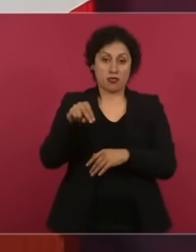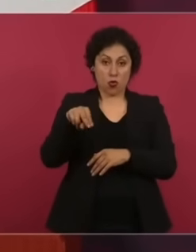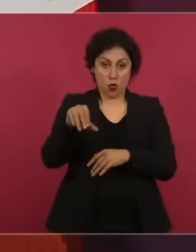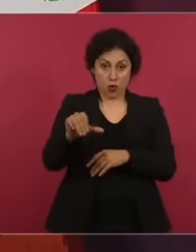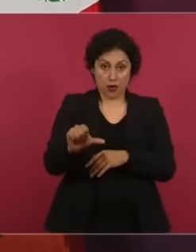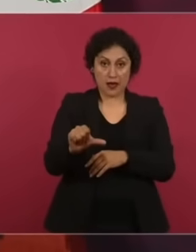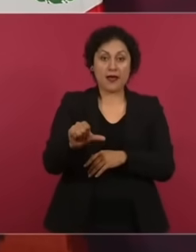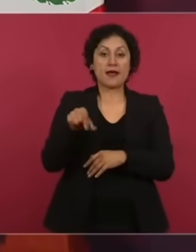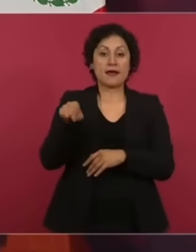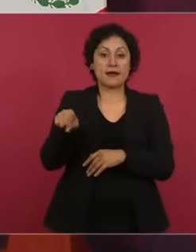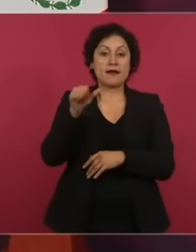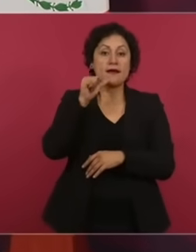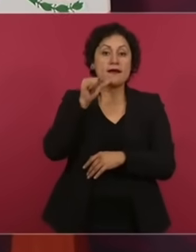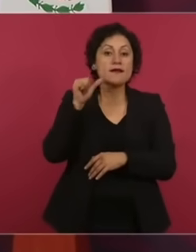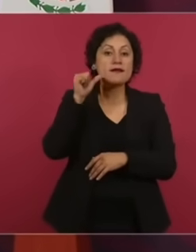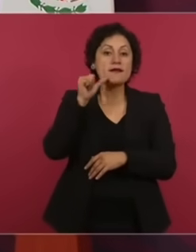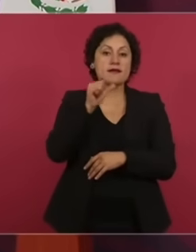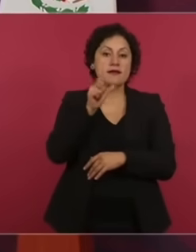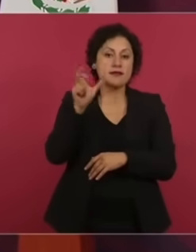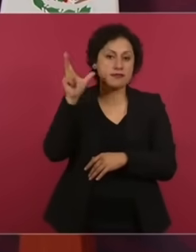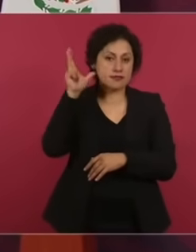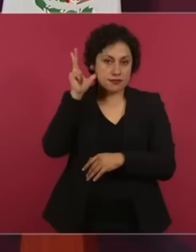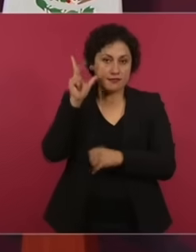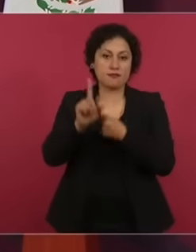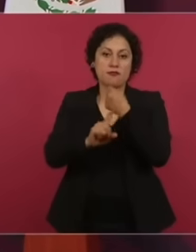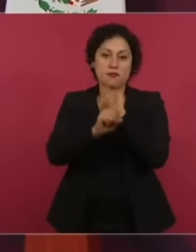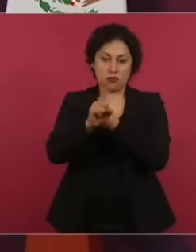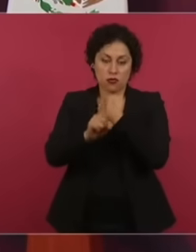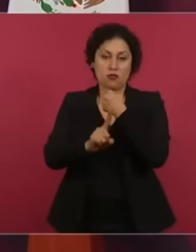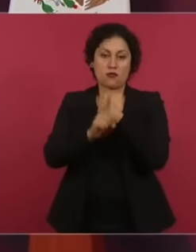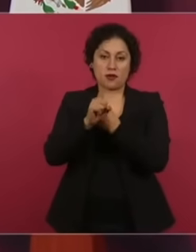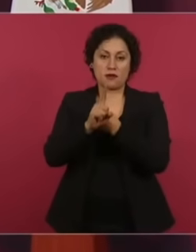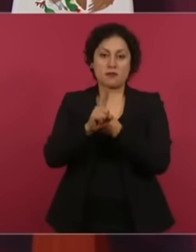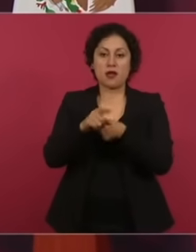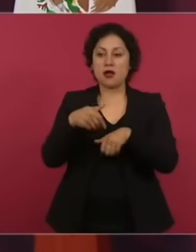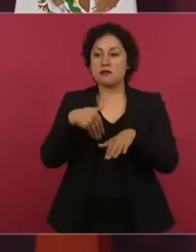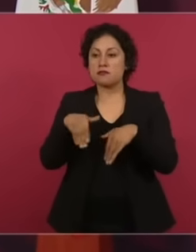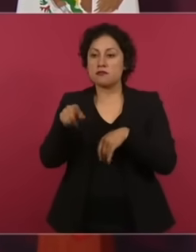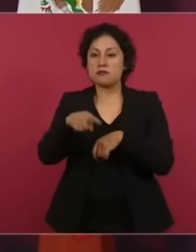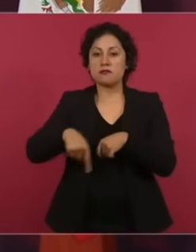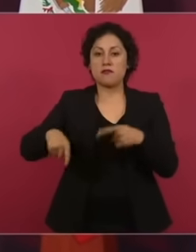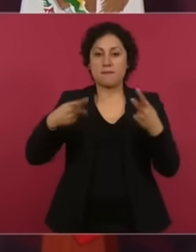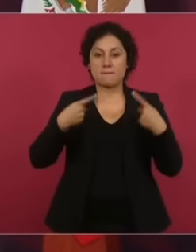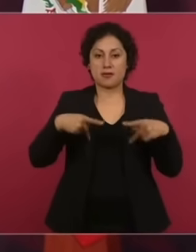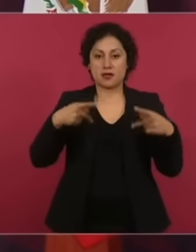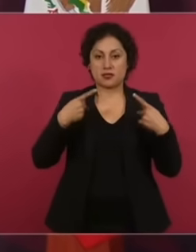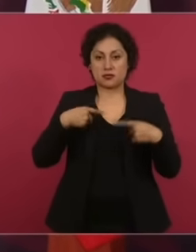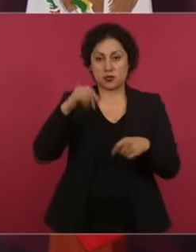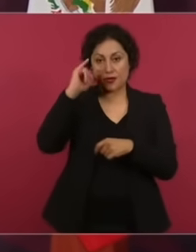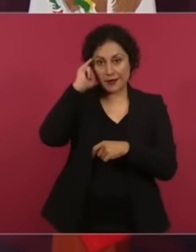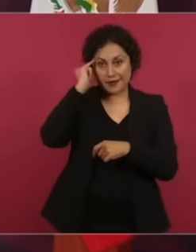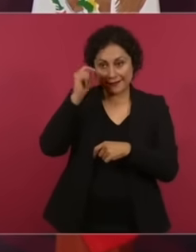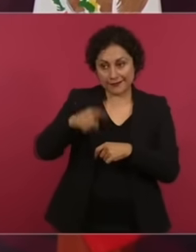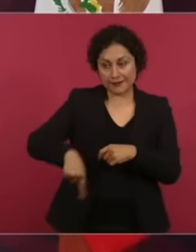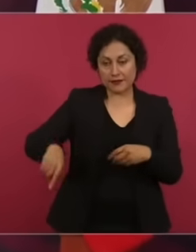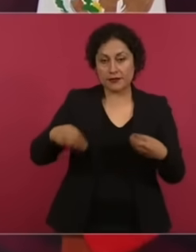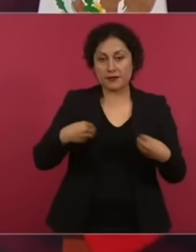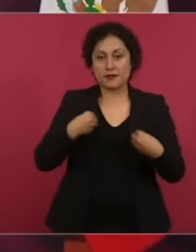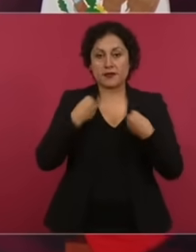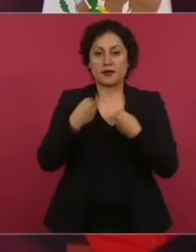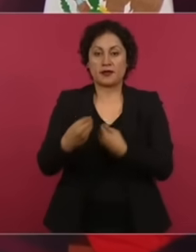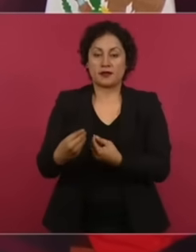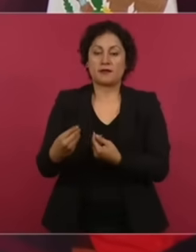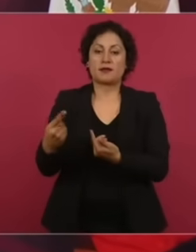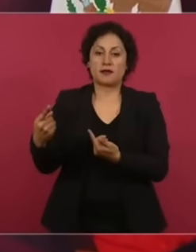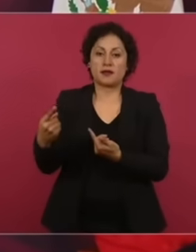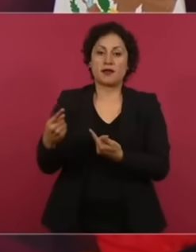ayer, antier y ayer, nos detuvieron unos pobladores a un grupo de la